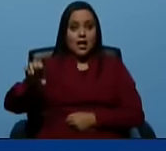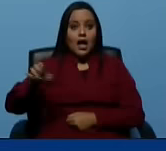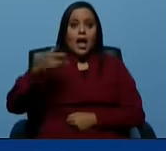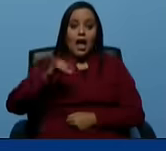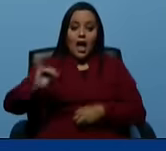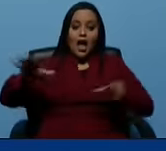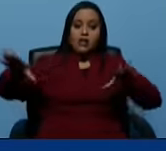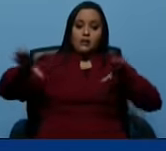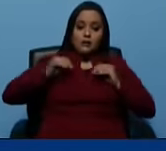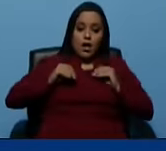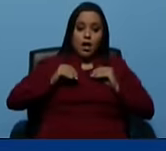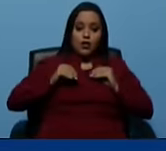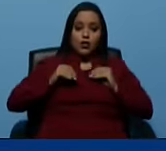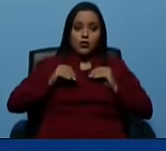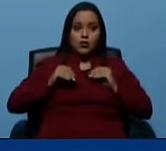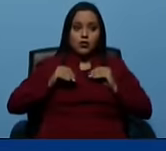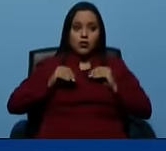cumplido